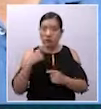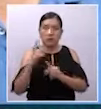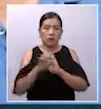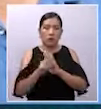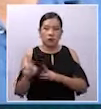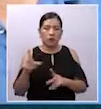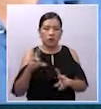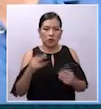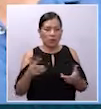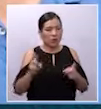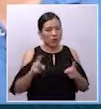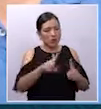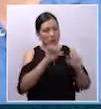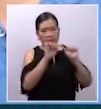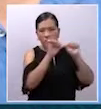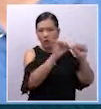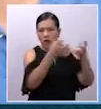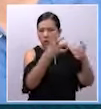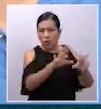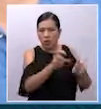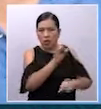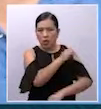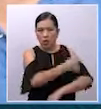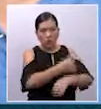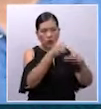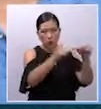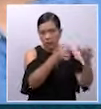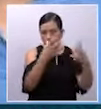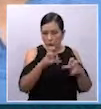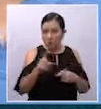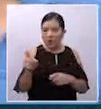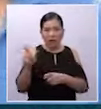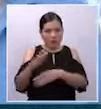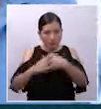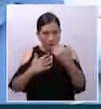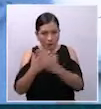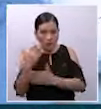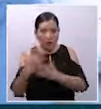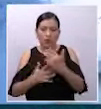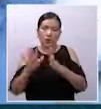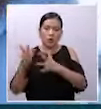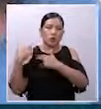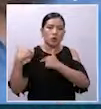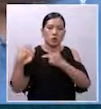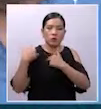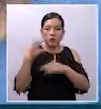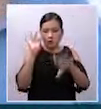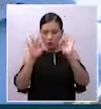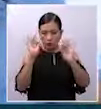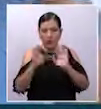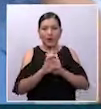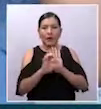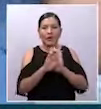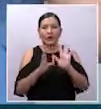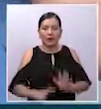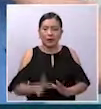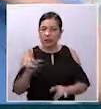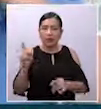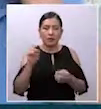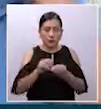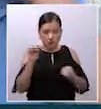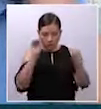la prórroga de los magistrados, está en manos de ellos. Así como está en manos de ellos, hacer un